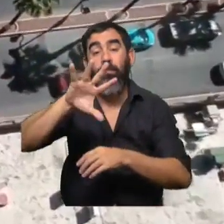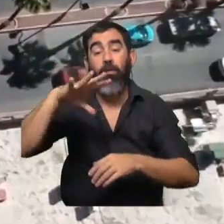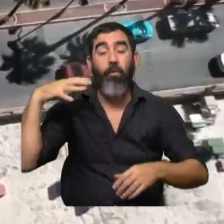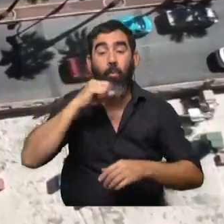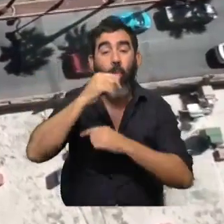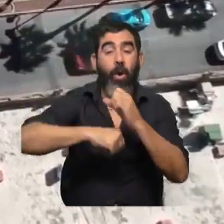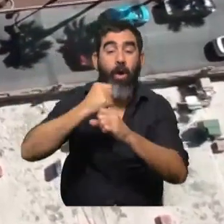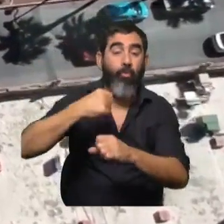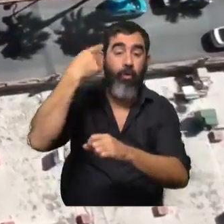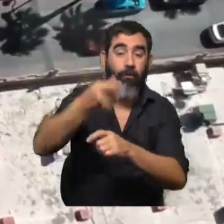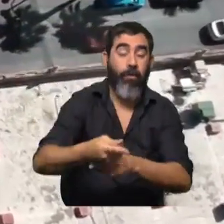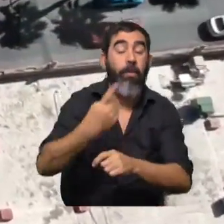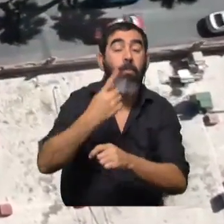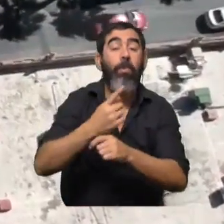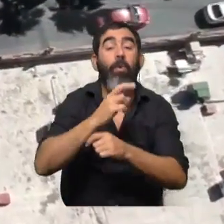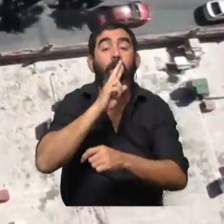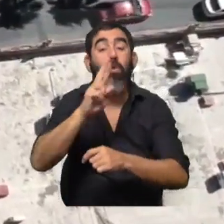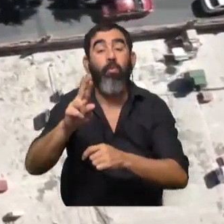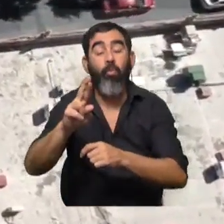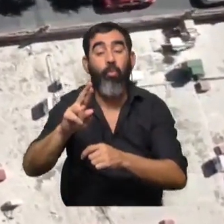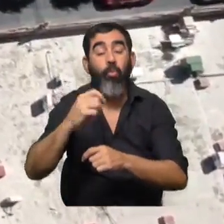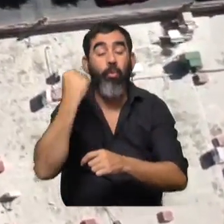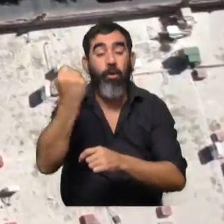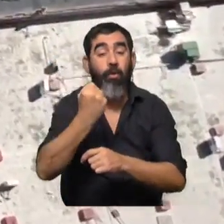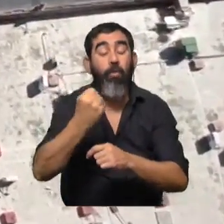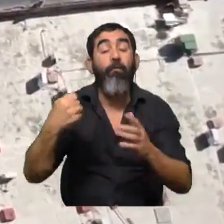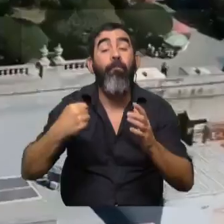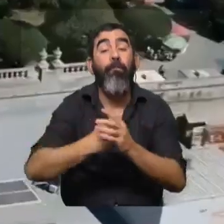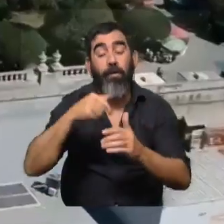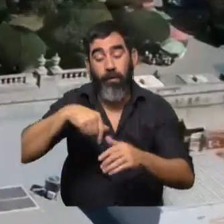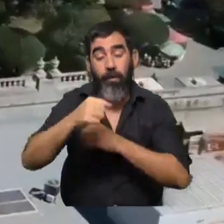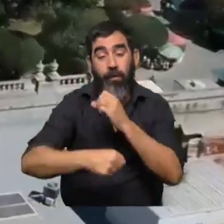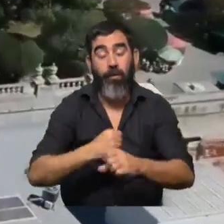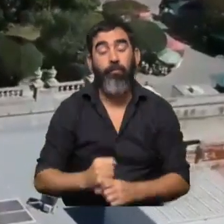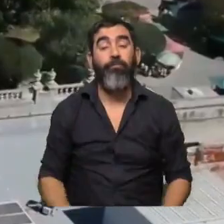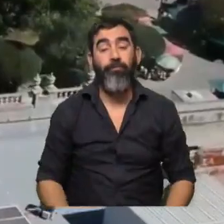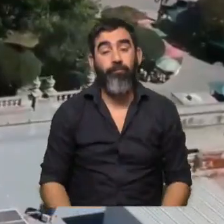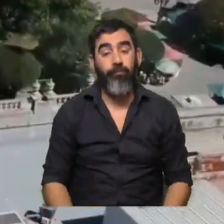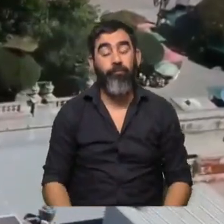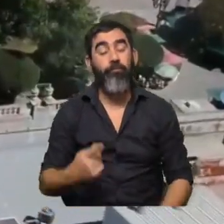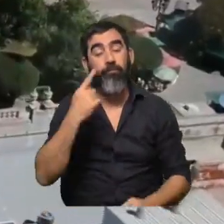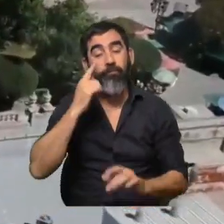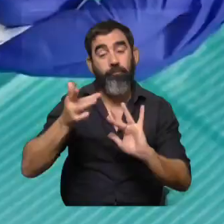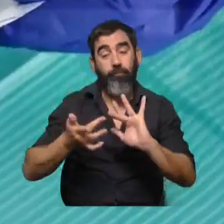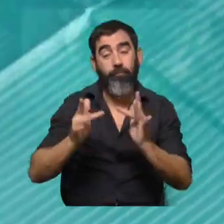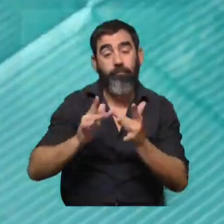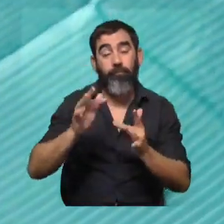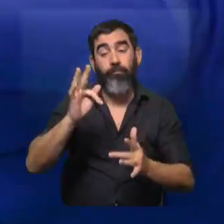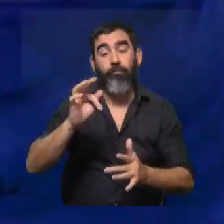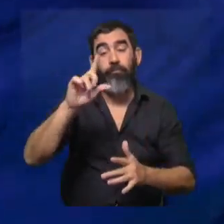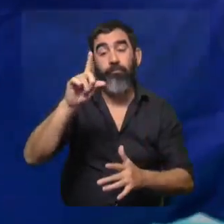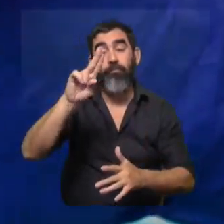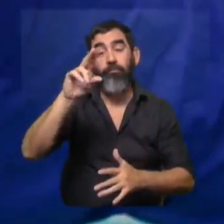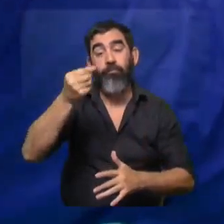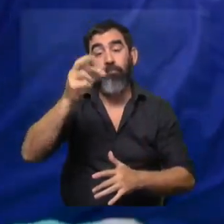año próximo, teniendo los primeros resultados preliminares a finales de este año. Conocer la exposición crónica al flúor utilizando uñas